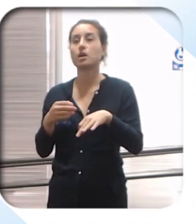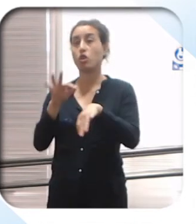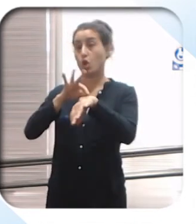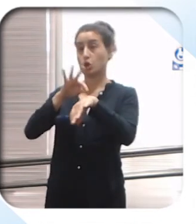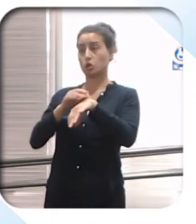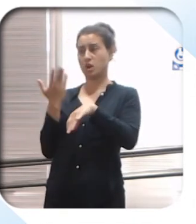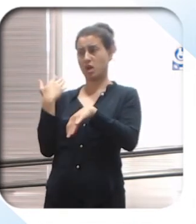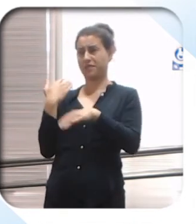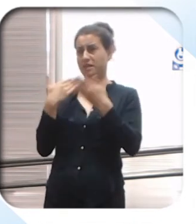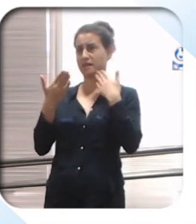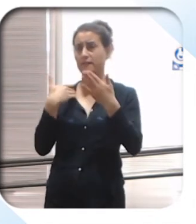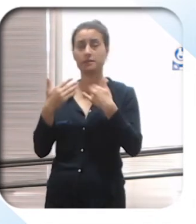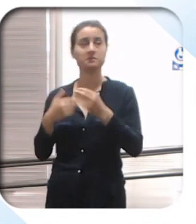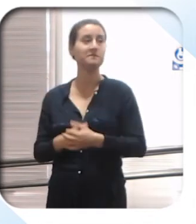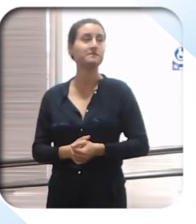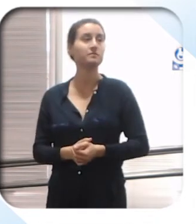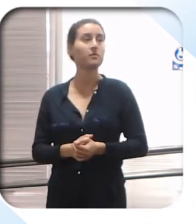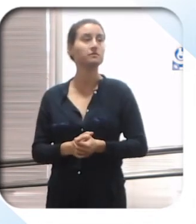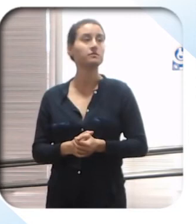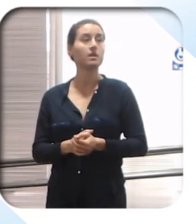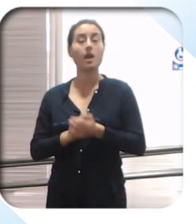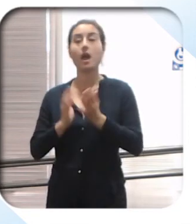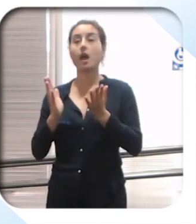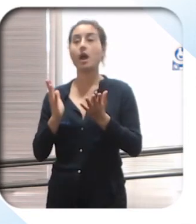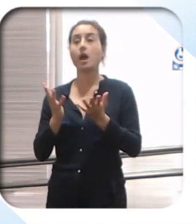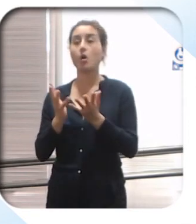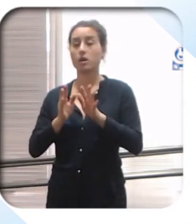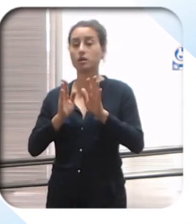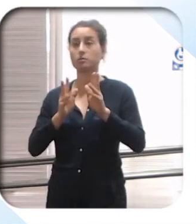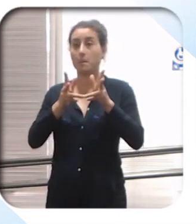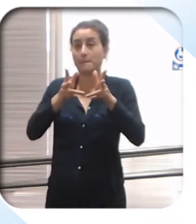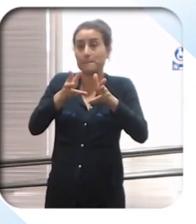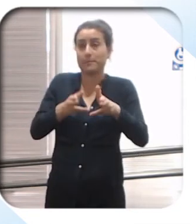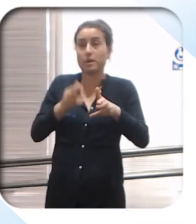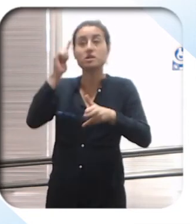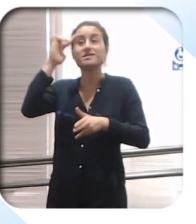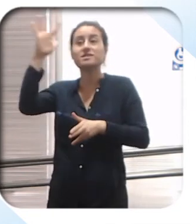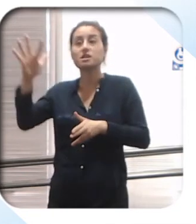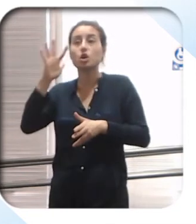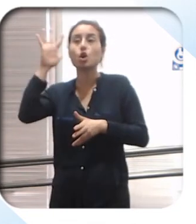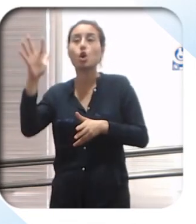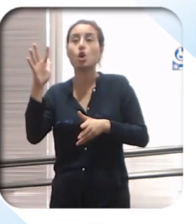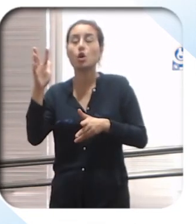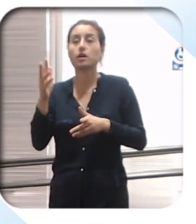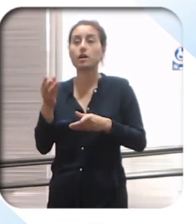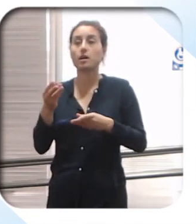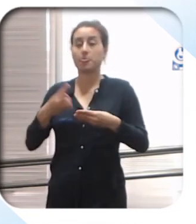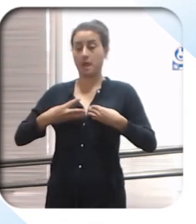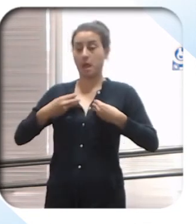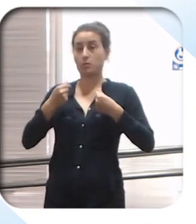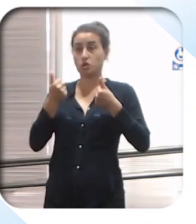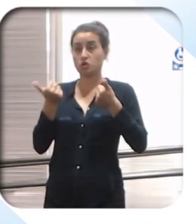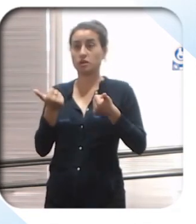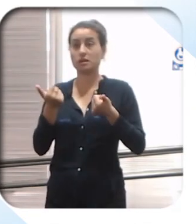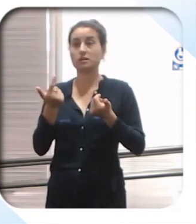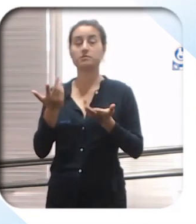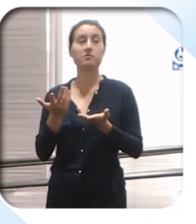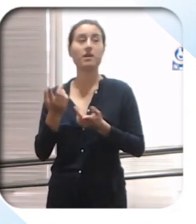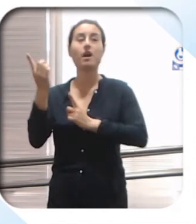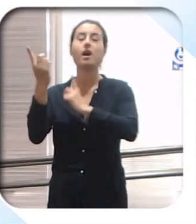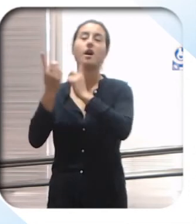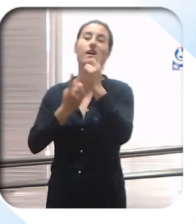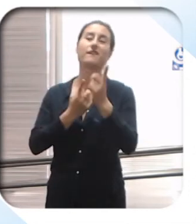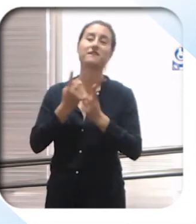doctoras excelentemente. Me detengo en la parte psicológica, que es la parte emocional, que lamentablemente a